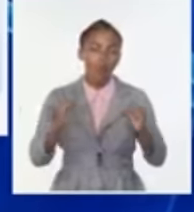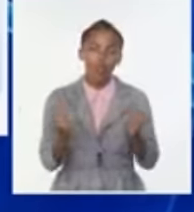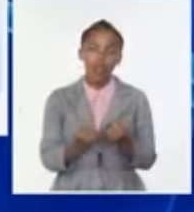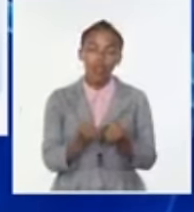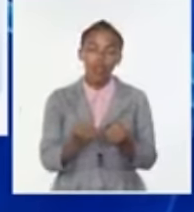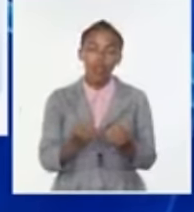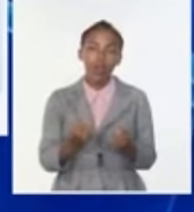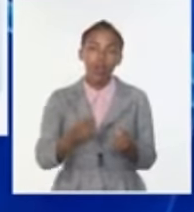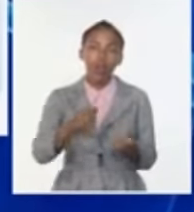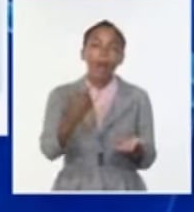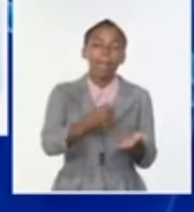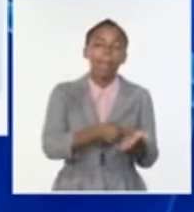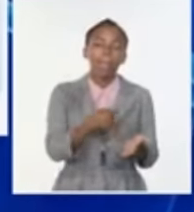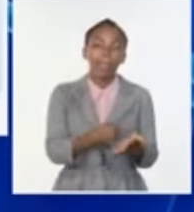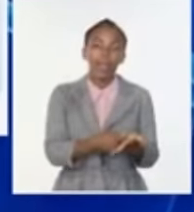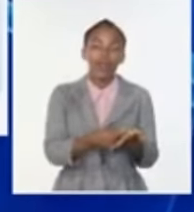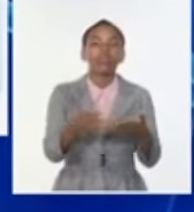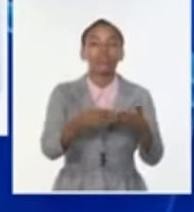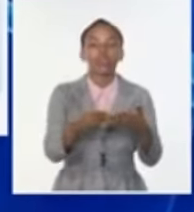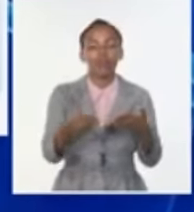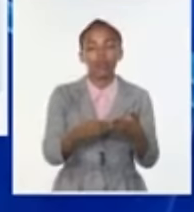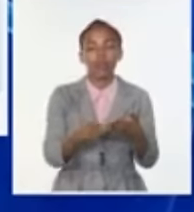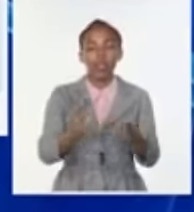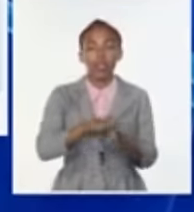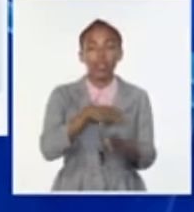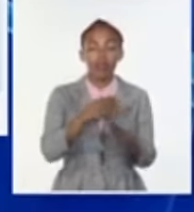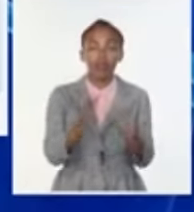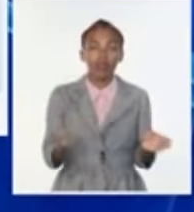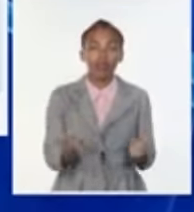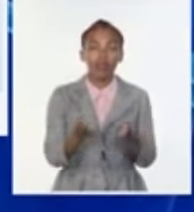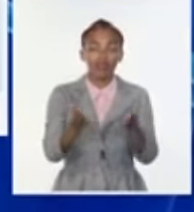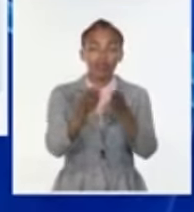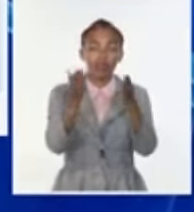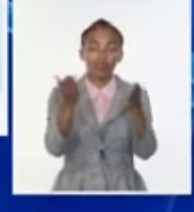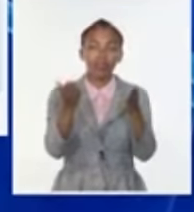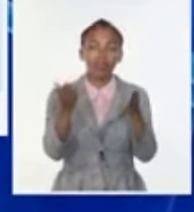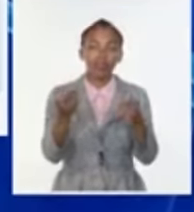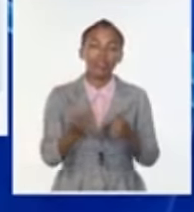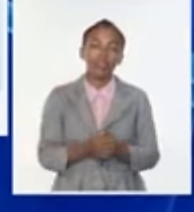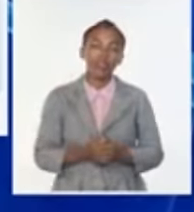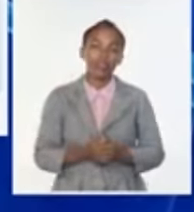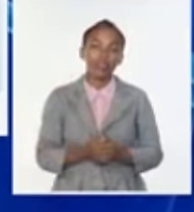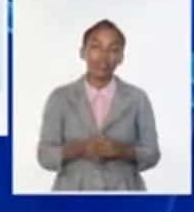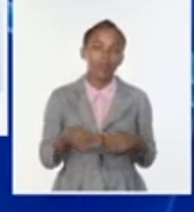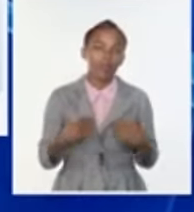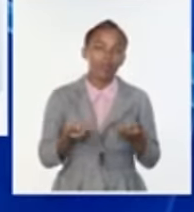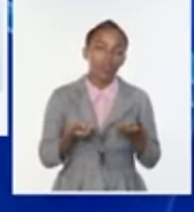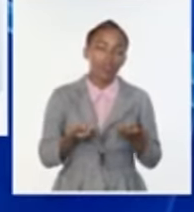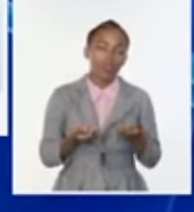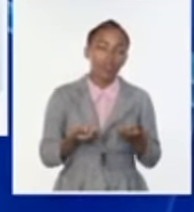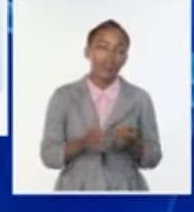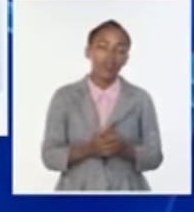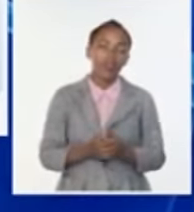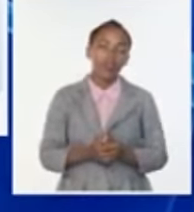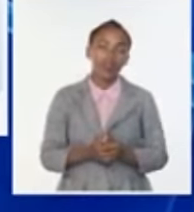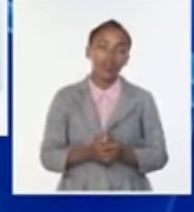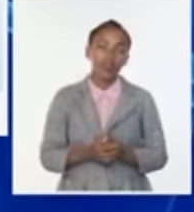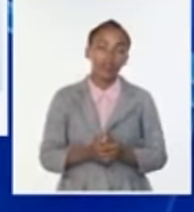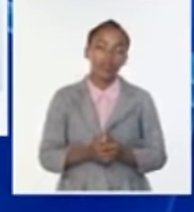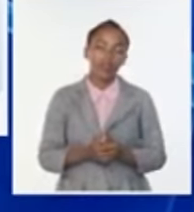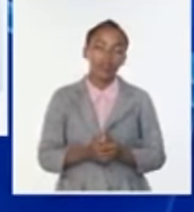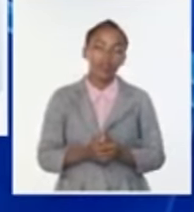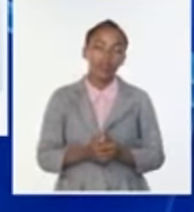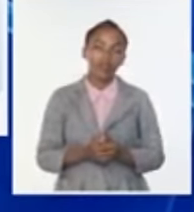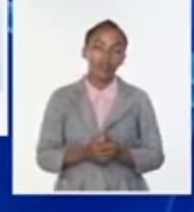divisas. Igual que implementar de manera gradual, que tanto dinero cuesta mantener en este país, y de una manera selectiva,